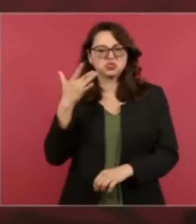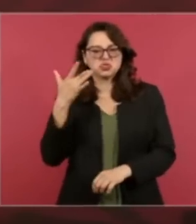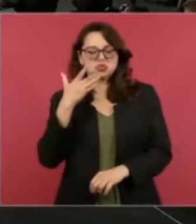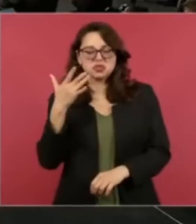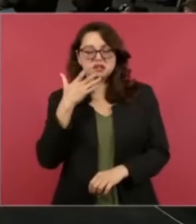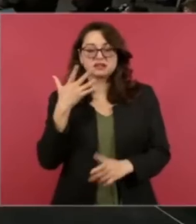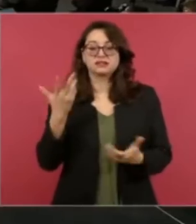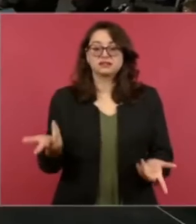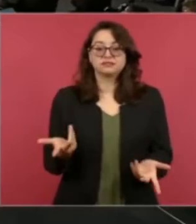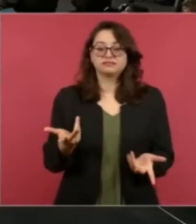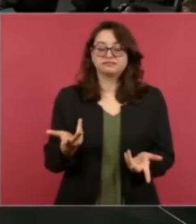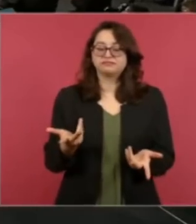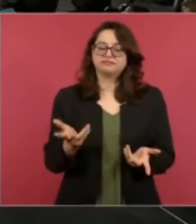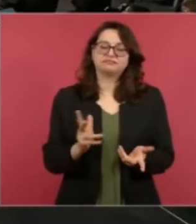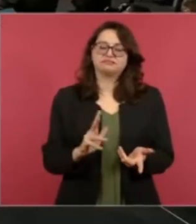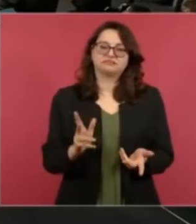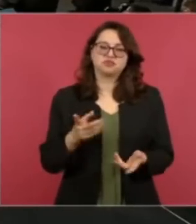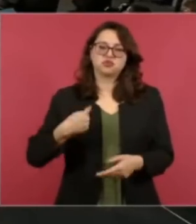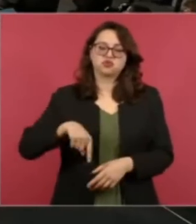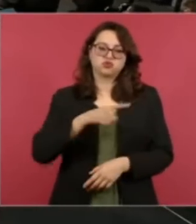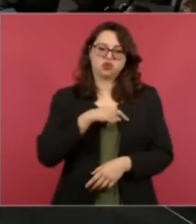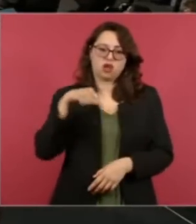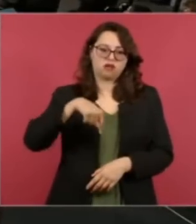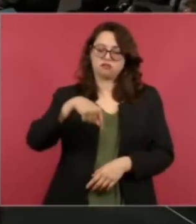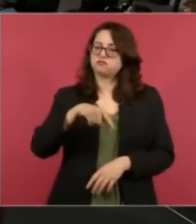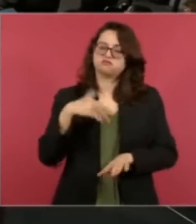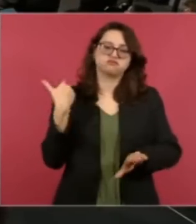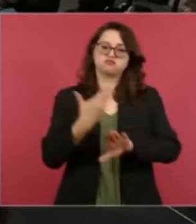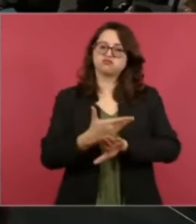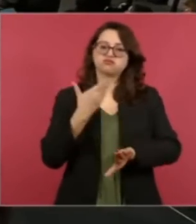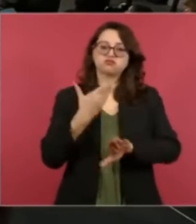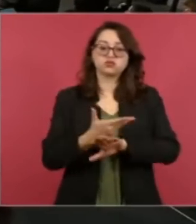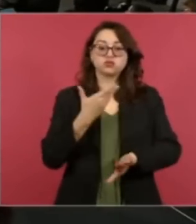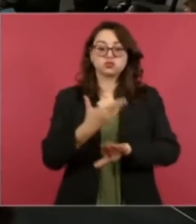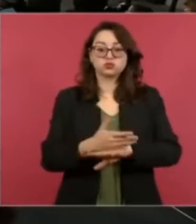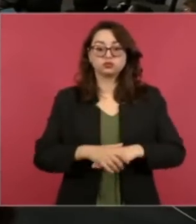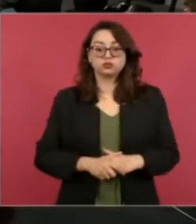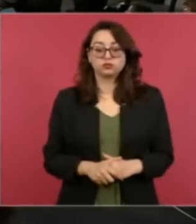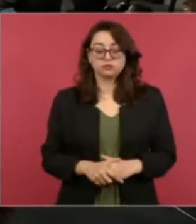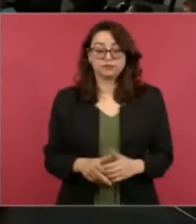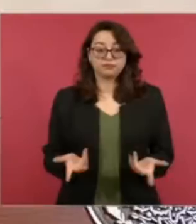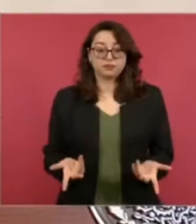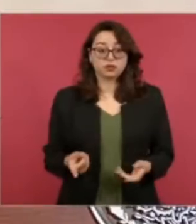Porque puede ocasionarte algún daño psicológico o emocional. No estoy exagerando,